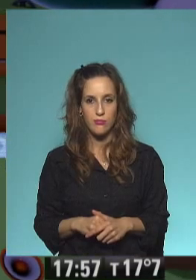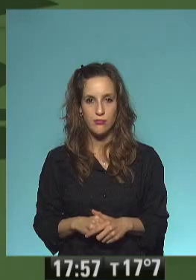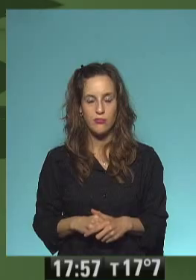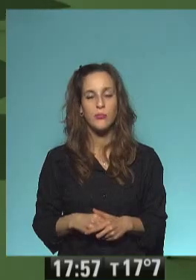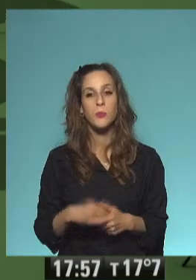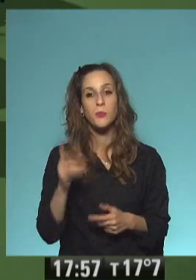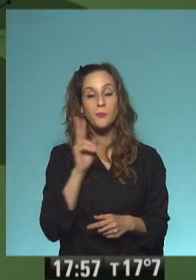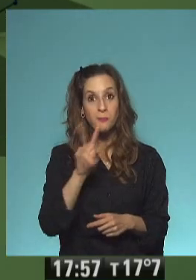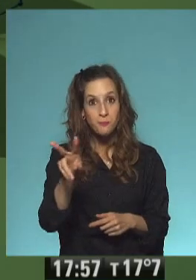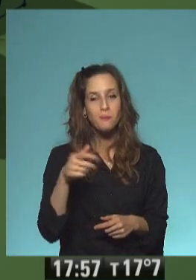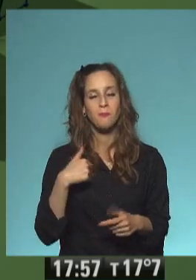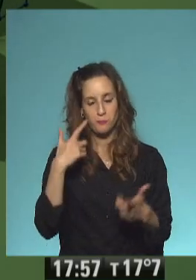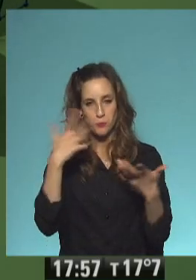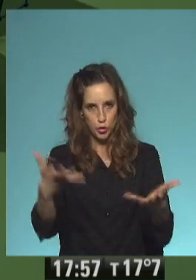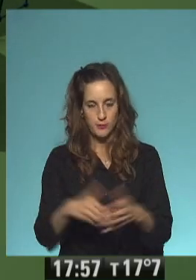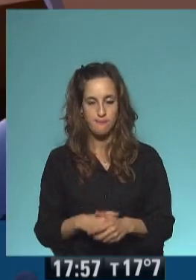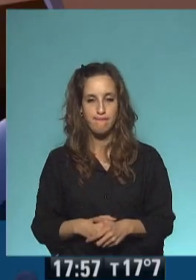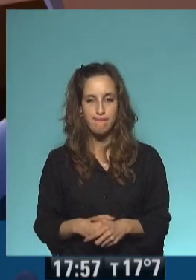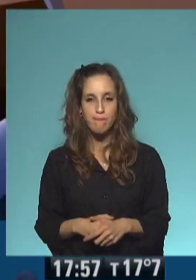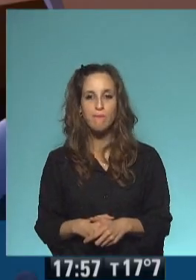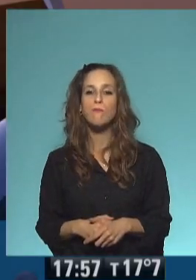Miren, les voy a mostrar.